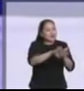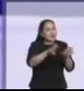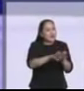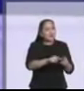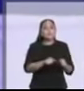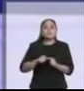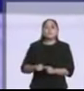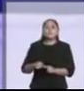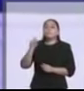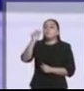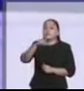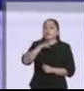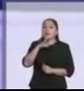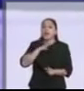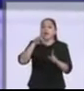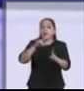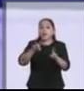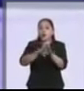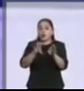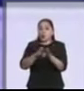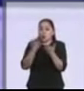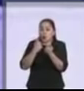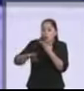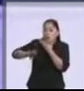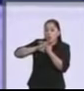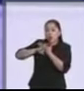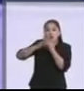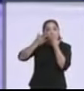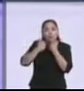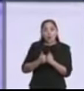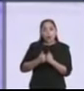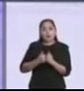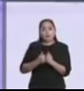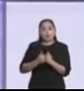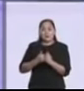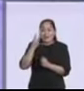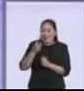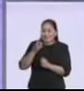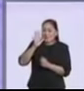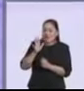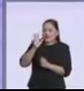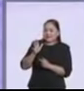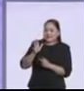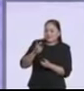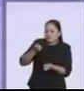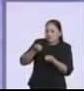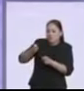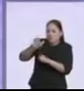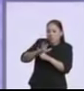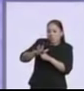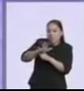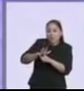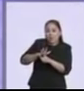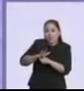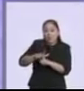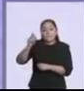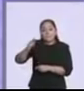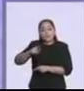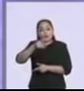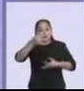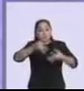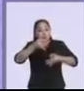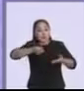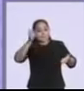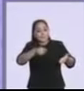Denis, pero no existe absolutamente ninguna acusación en mi contra. Todo ha sido completamente mediático. Aquí está la sentencia del